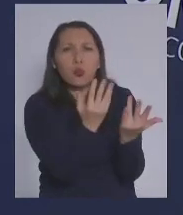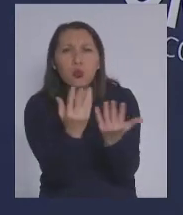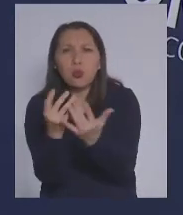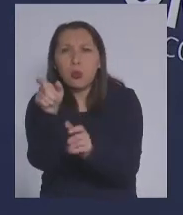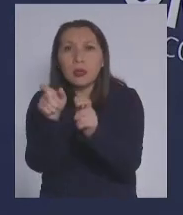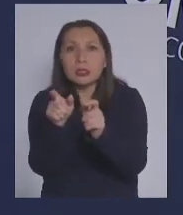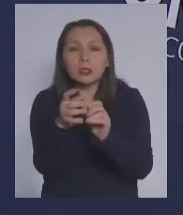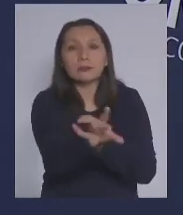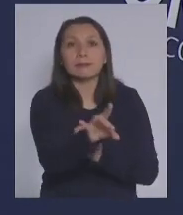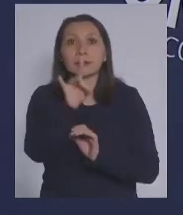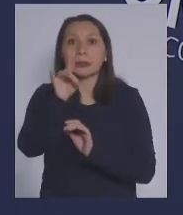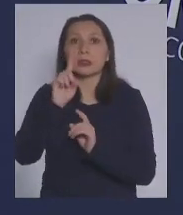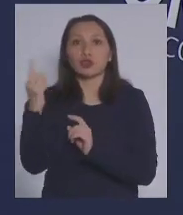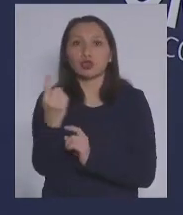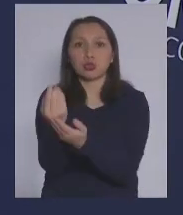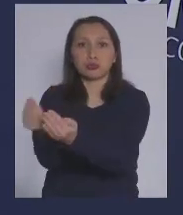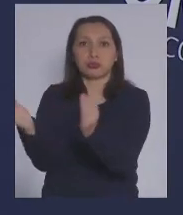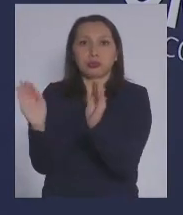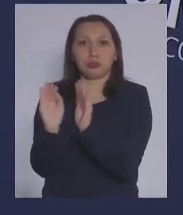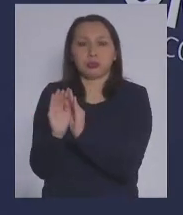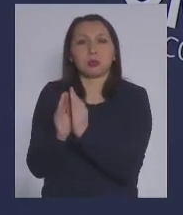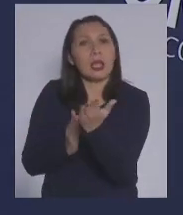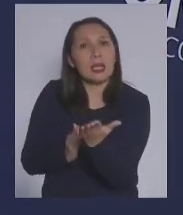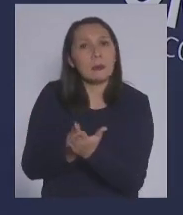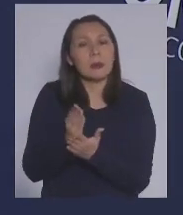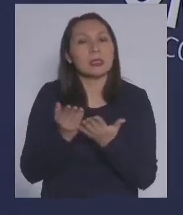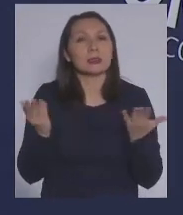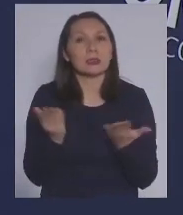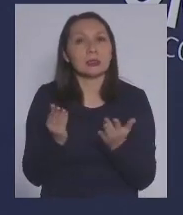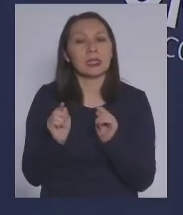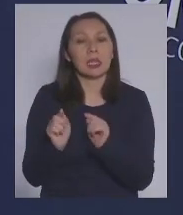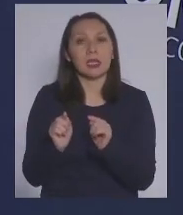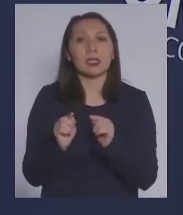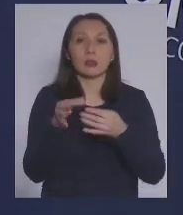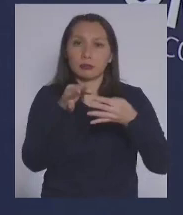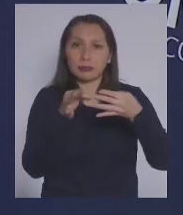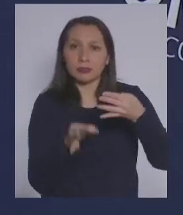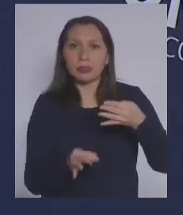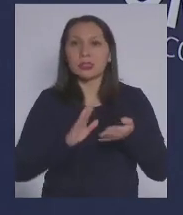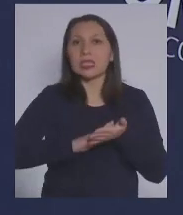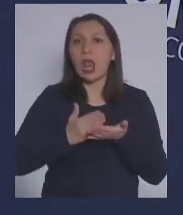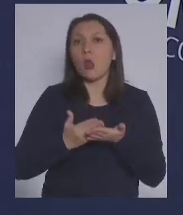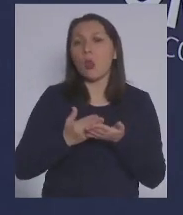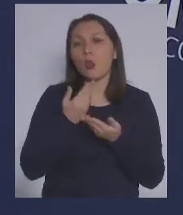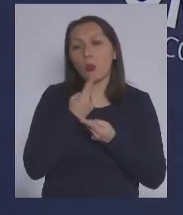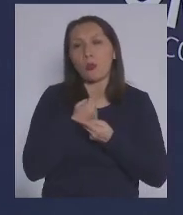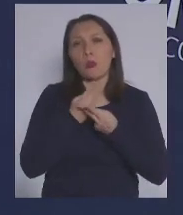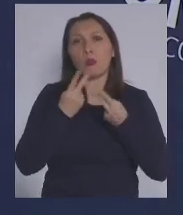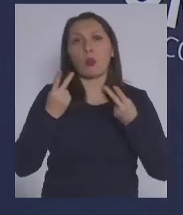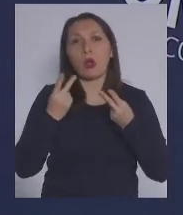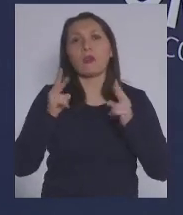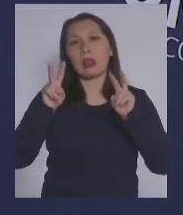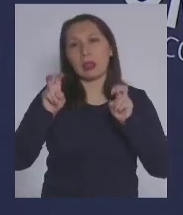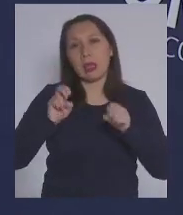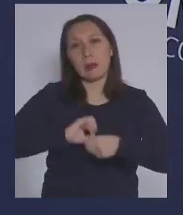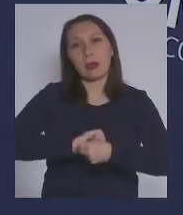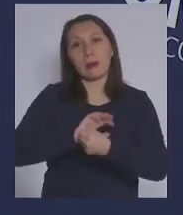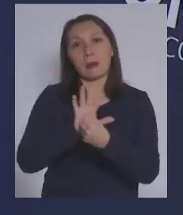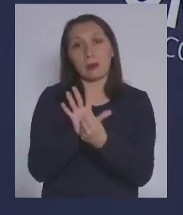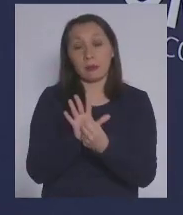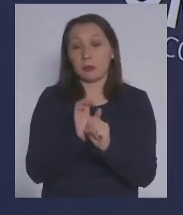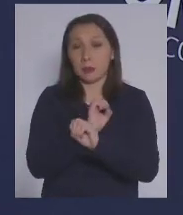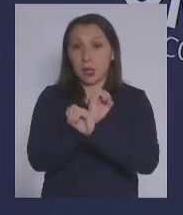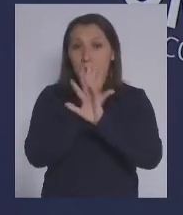aislamiento es las cuales se construyen a partir de criterios de salud pública en contexto de kobe 19 que son